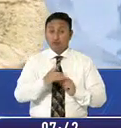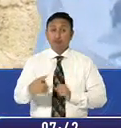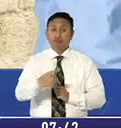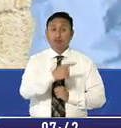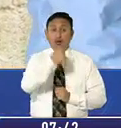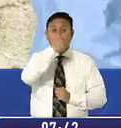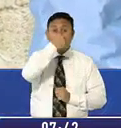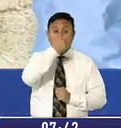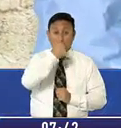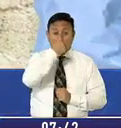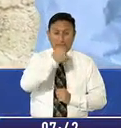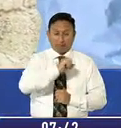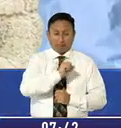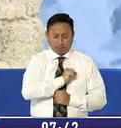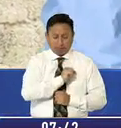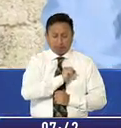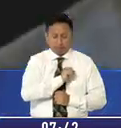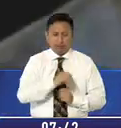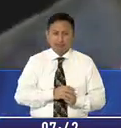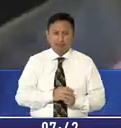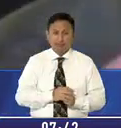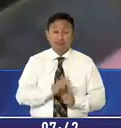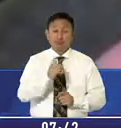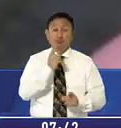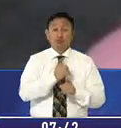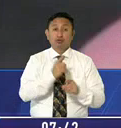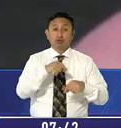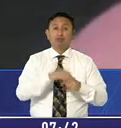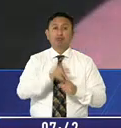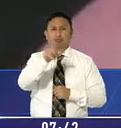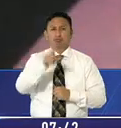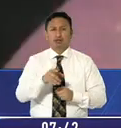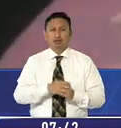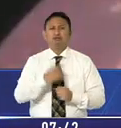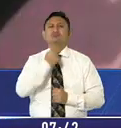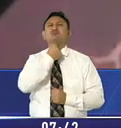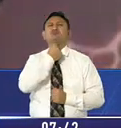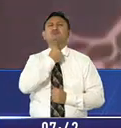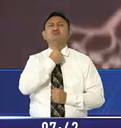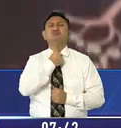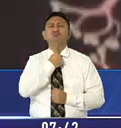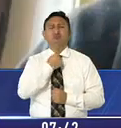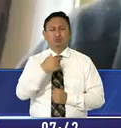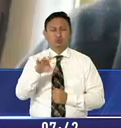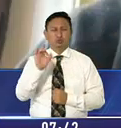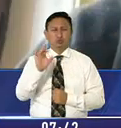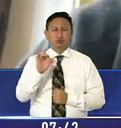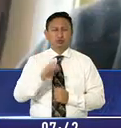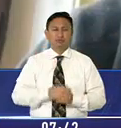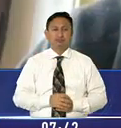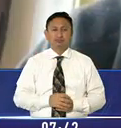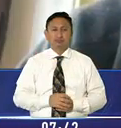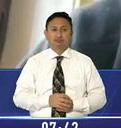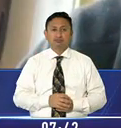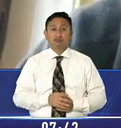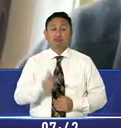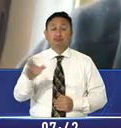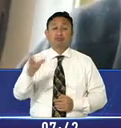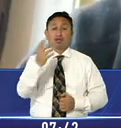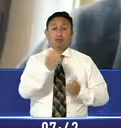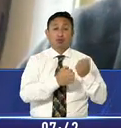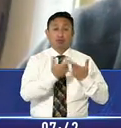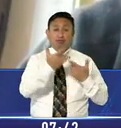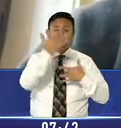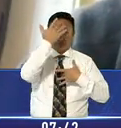de gripes estacionales. No es raro por eso ver a bastante gente con infecciones respiratorias. ¿Cuál los problemas respiratorios,